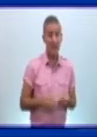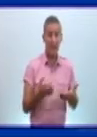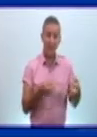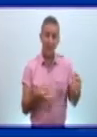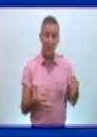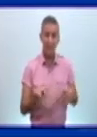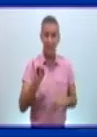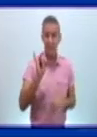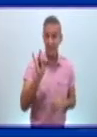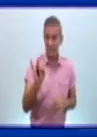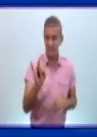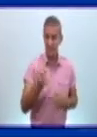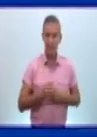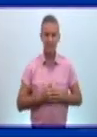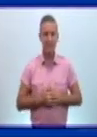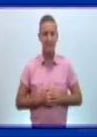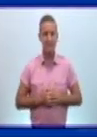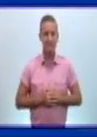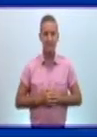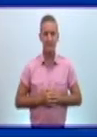7.